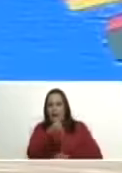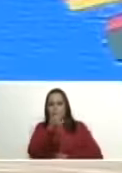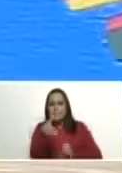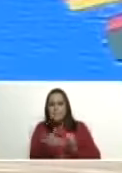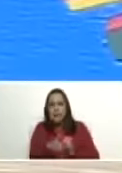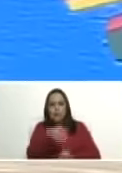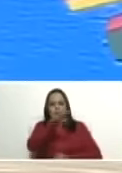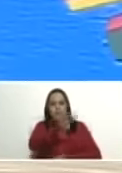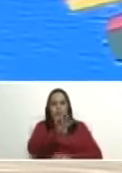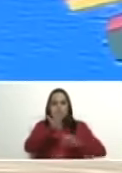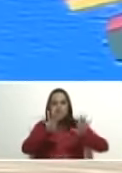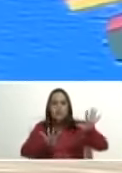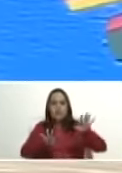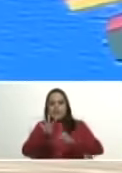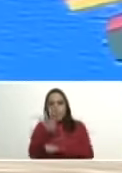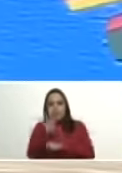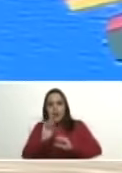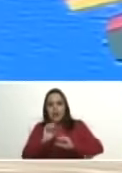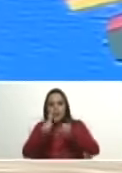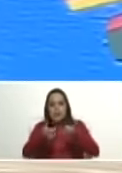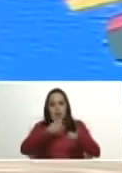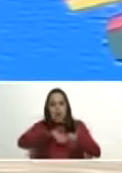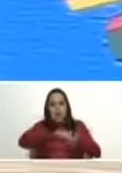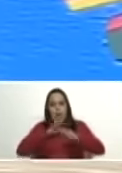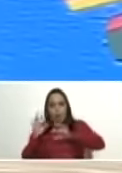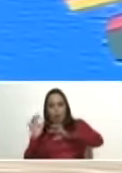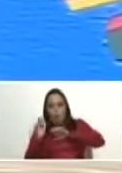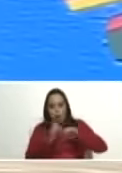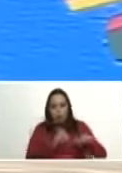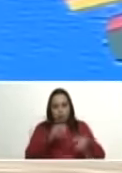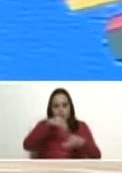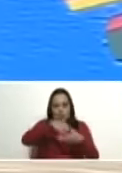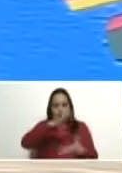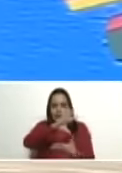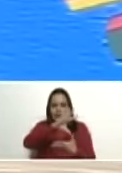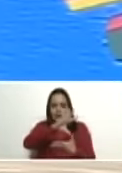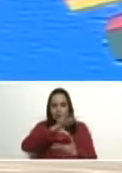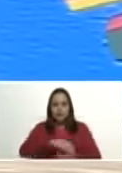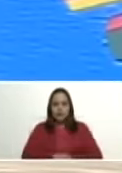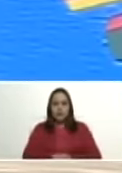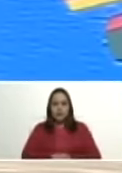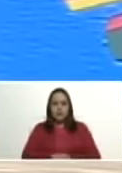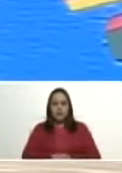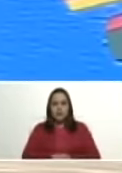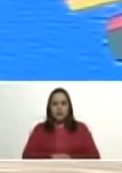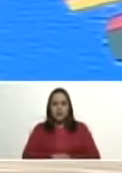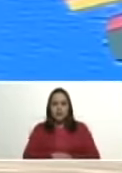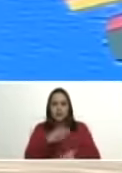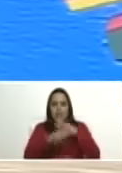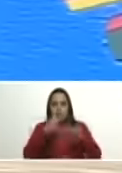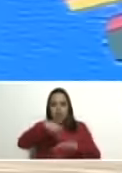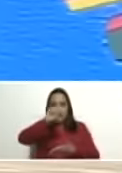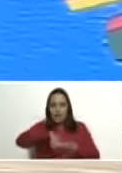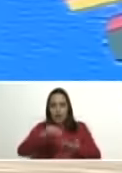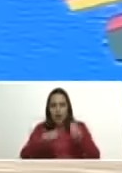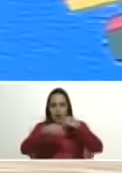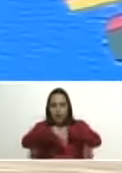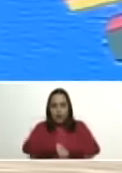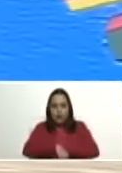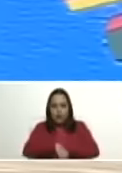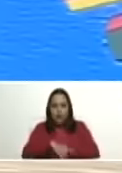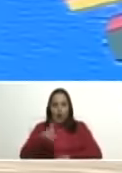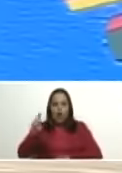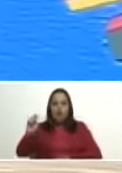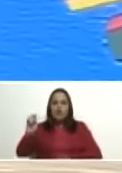1494 cuando apenas empezaba la invasión sobre nuestra América que se firma el Tratado de